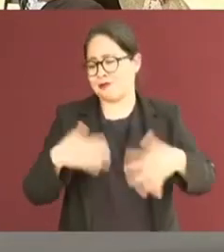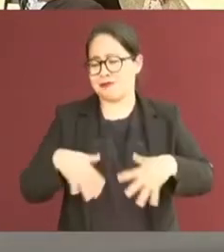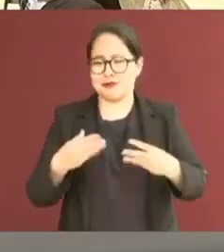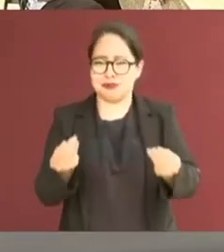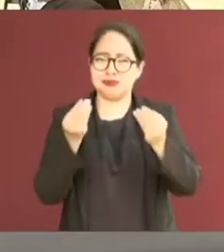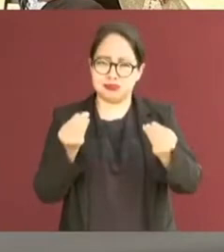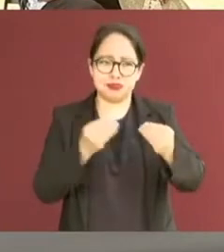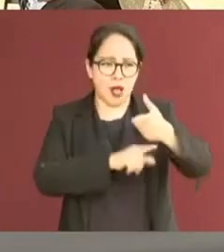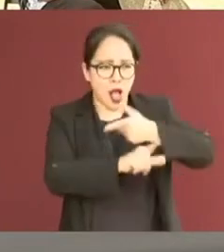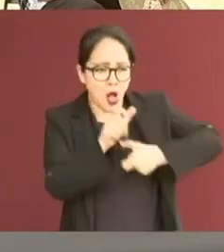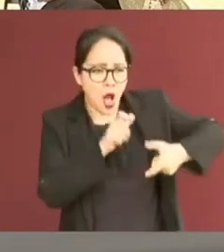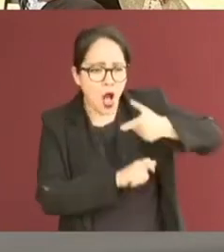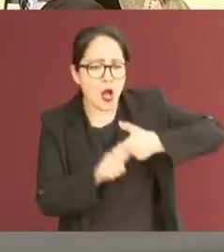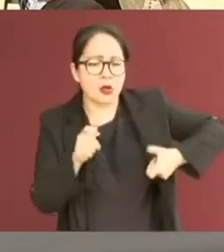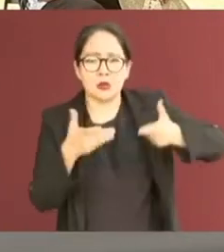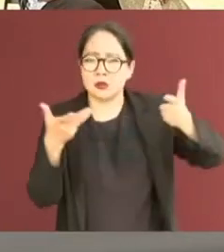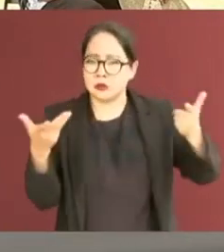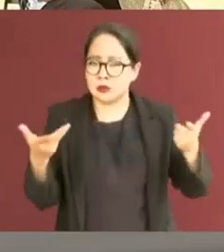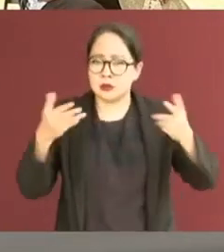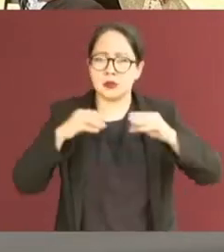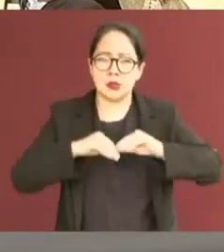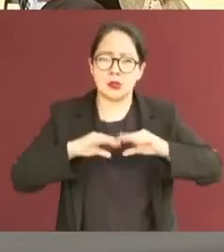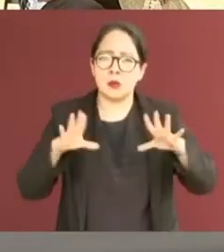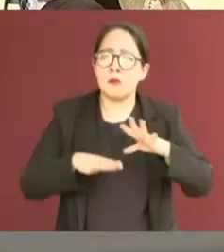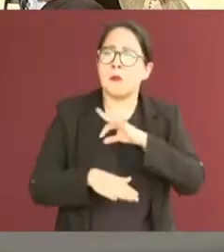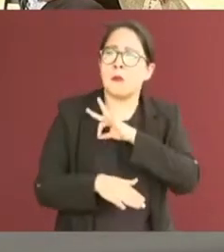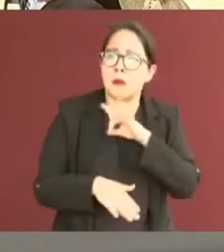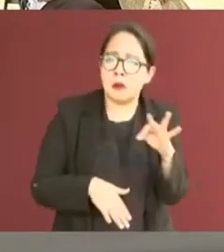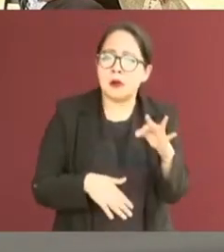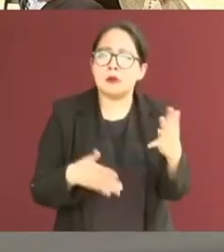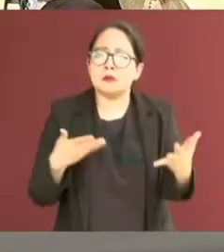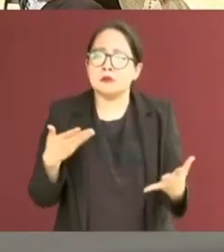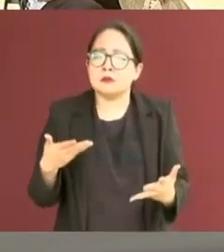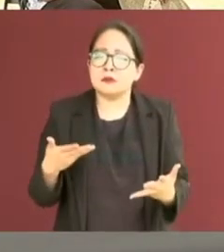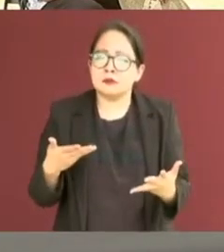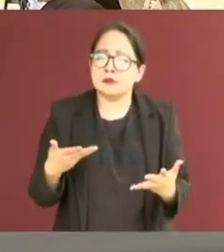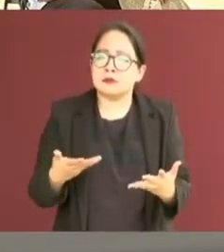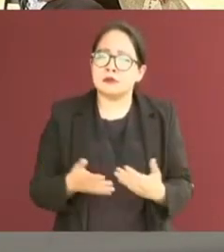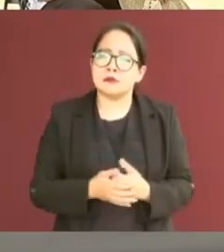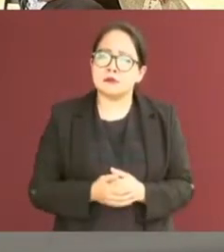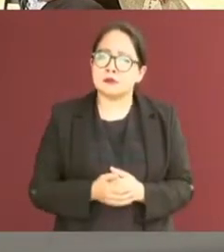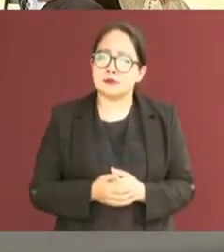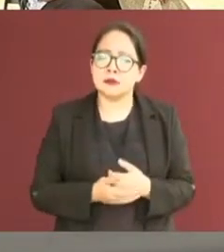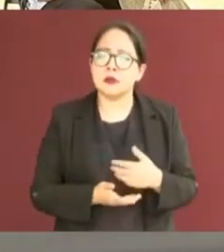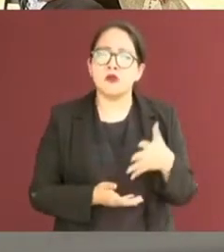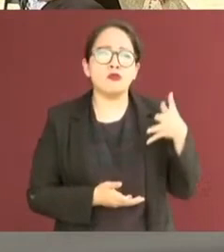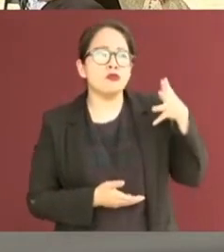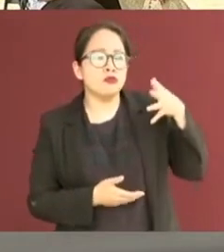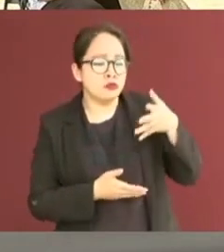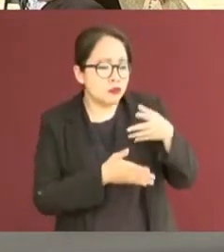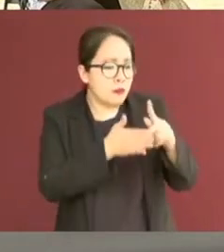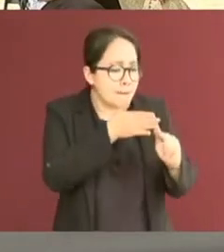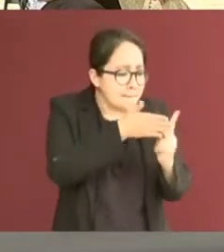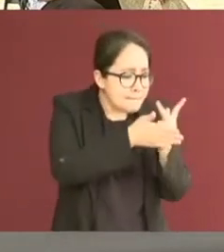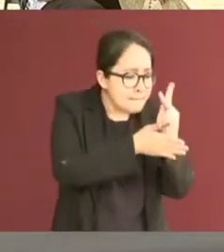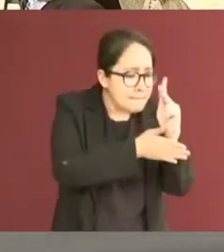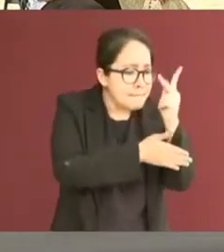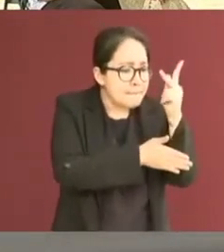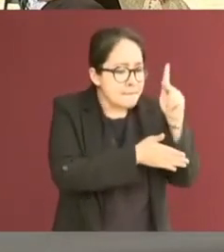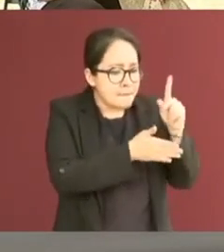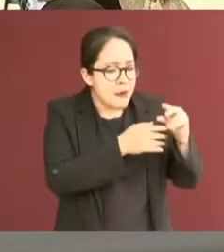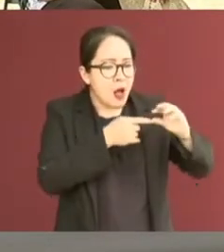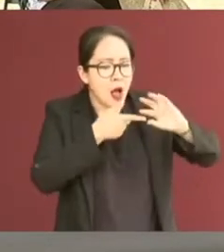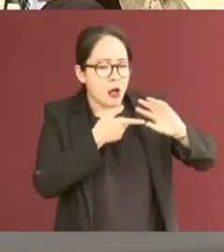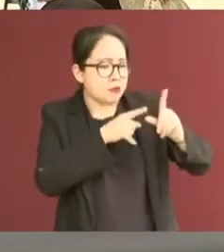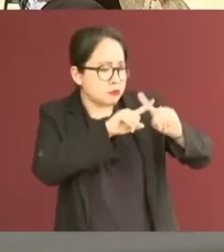económico y desde luego la posibilidad de sembrar vida y de que